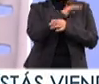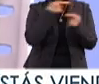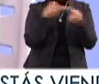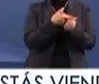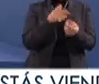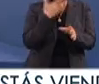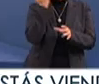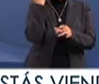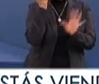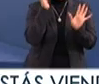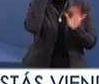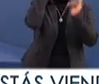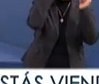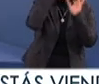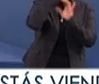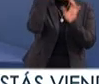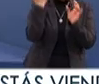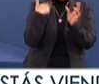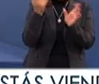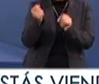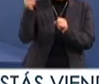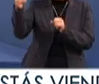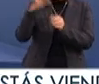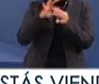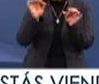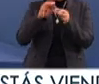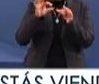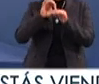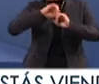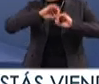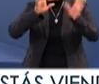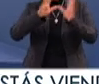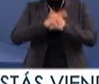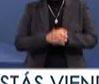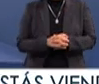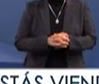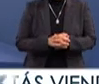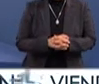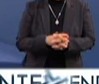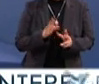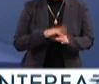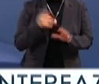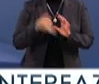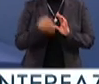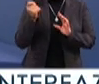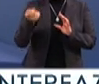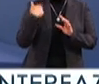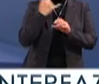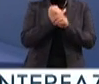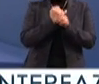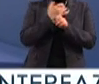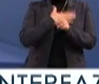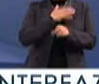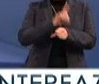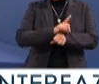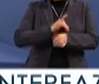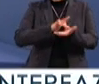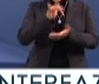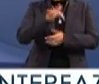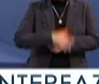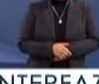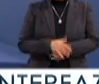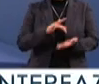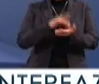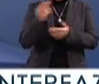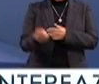fin no sé si son mitos no sé qué pasa pero bueno seguramente tú nos podrás explicar más a detalle con este reportaje buenos días gracias por acompañarnos